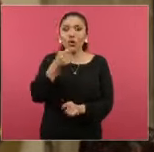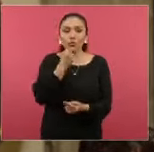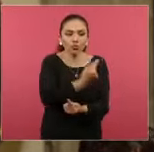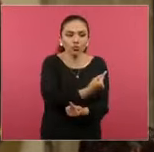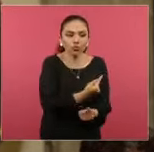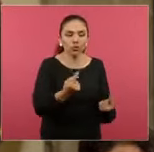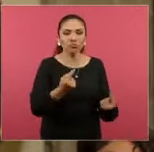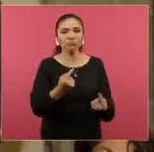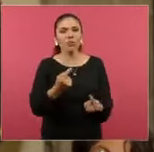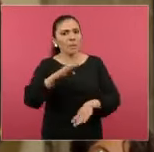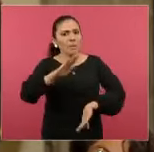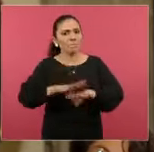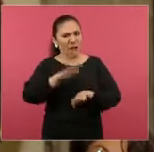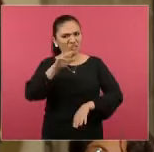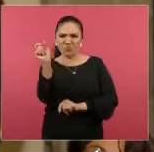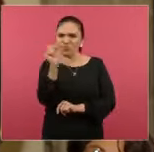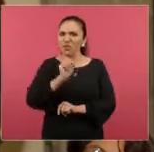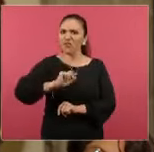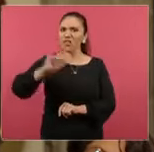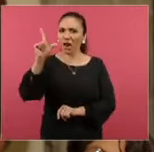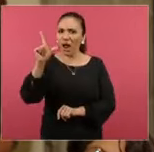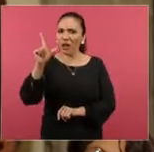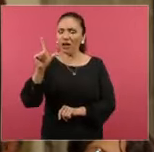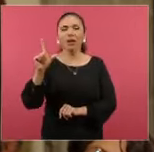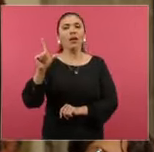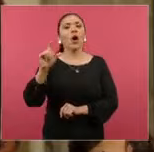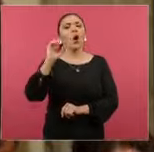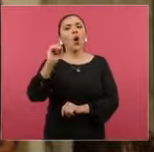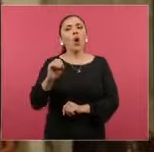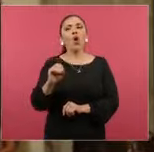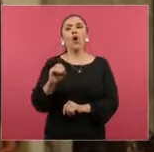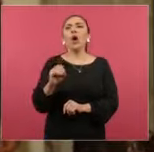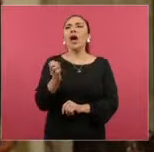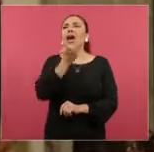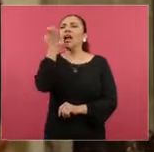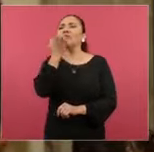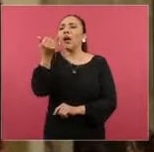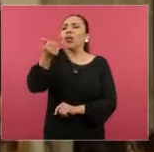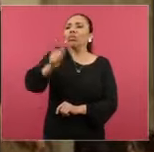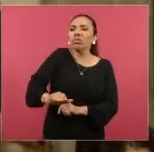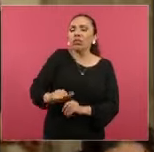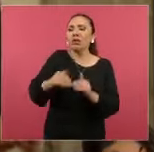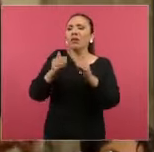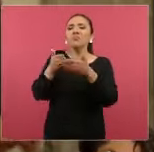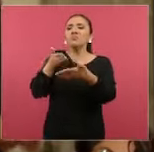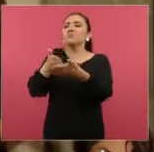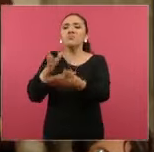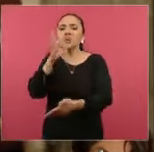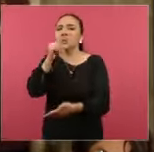que sean más profesionistas, a niños menos rechazados, vamos a ver a